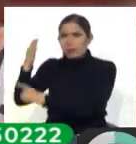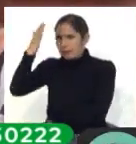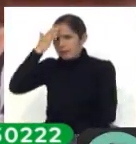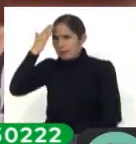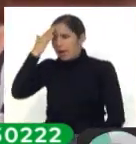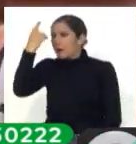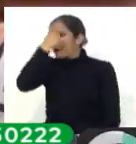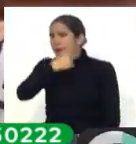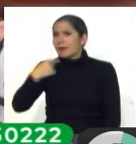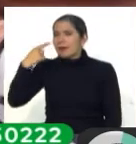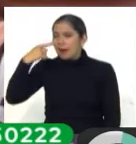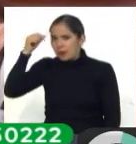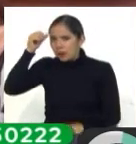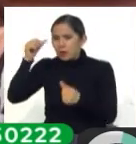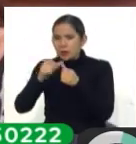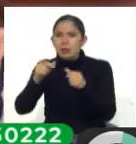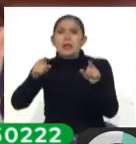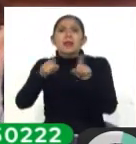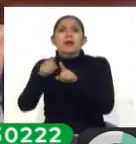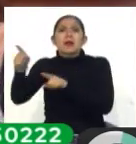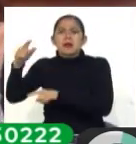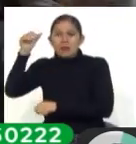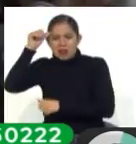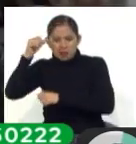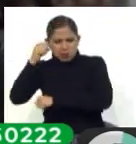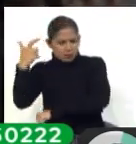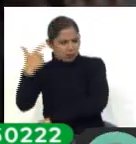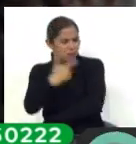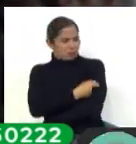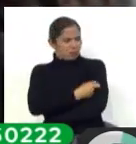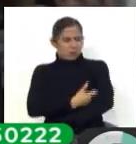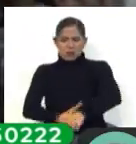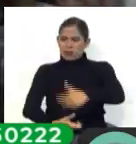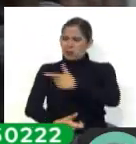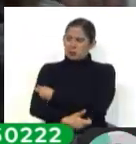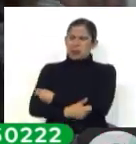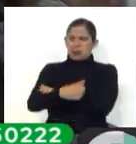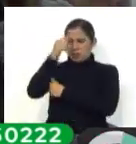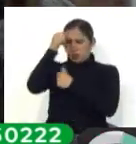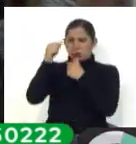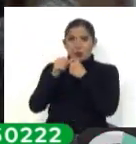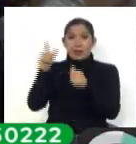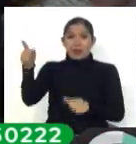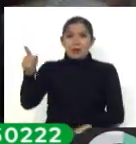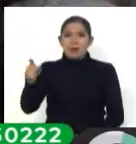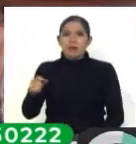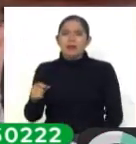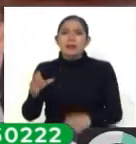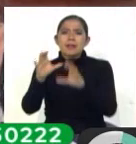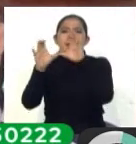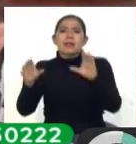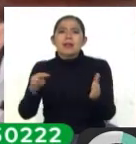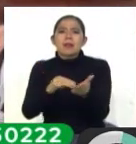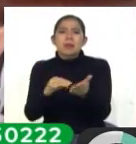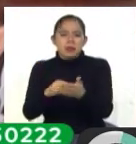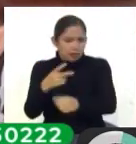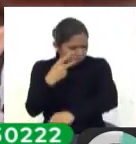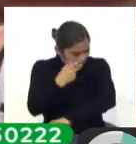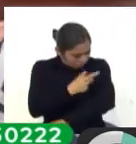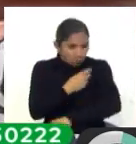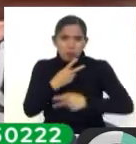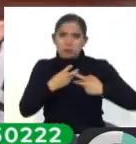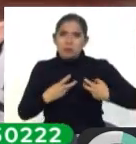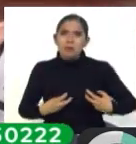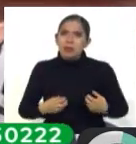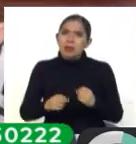también recuerda que en un momento dado estos le hubieran inyectado en ambos brazos. El certificado médico forense establece la agresión sexual y